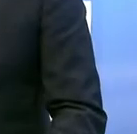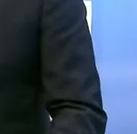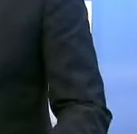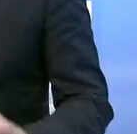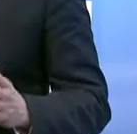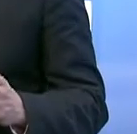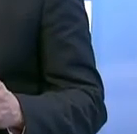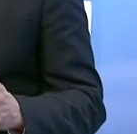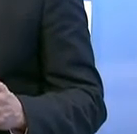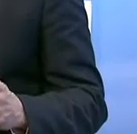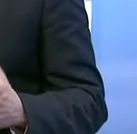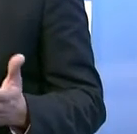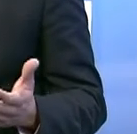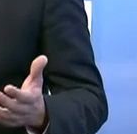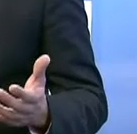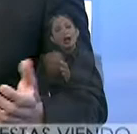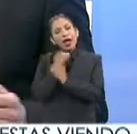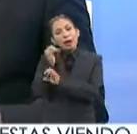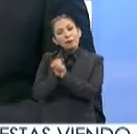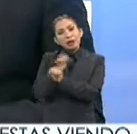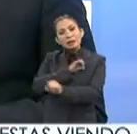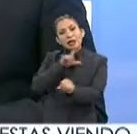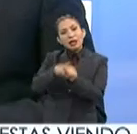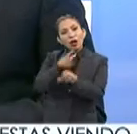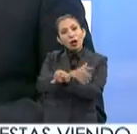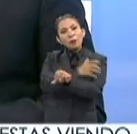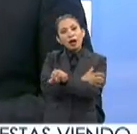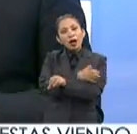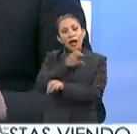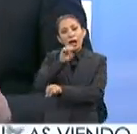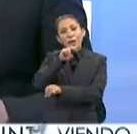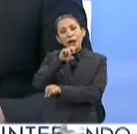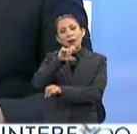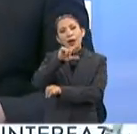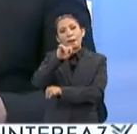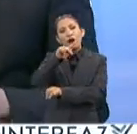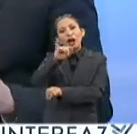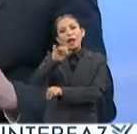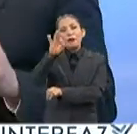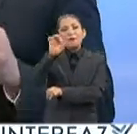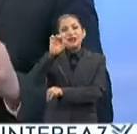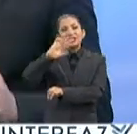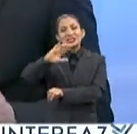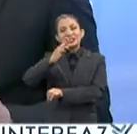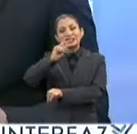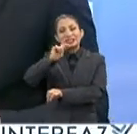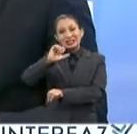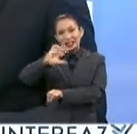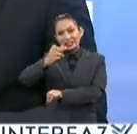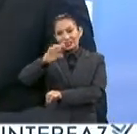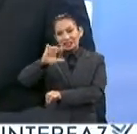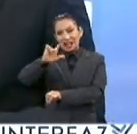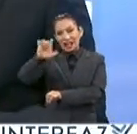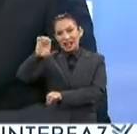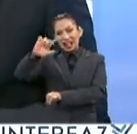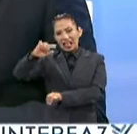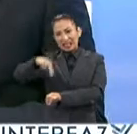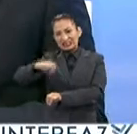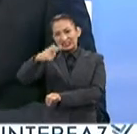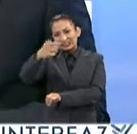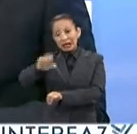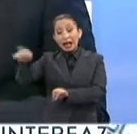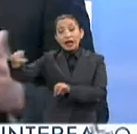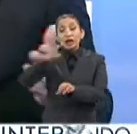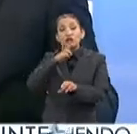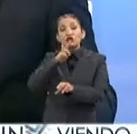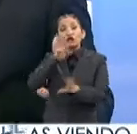Ahora le presentamos la tercera entrega del trabajo especial de nuestro compañero Emanuel Morales sobre el First Tech Challenge que se llevó a cabo en Houston,